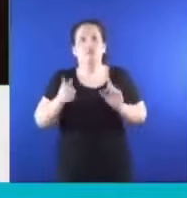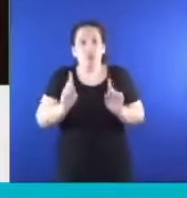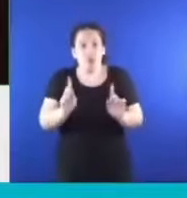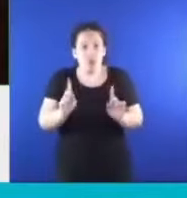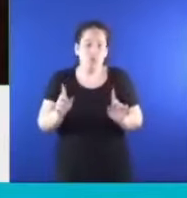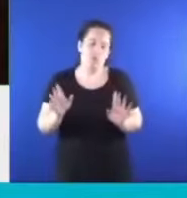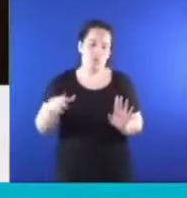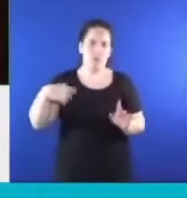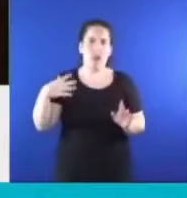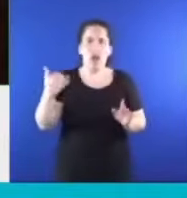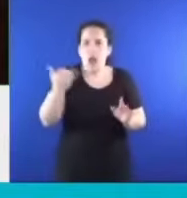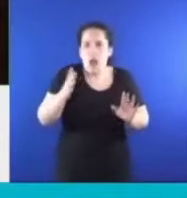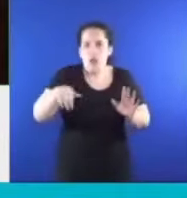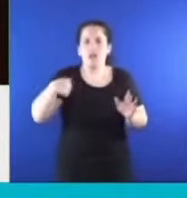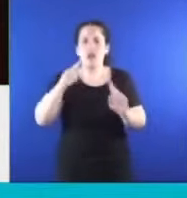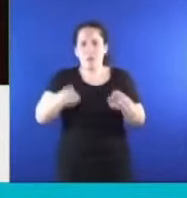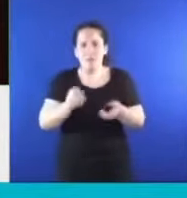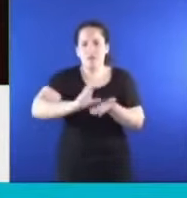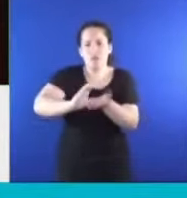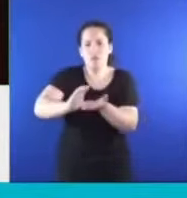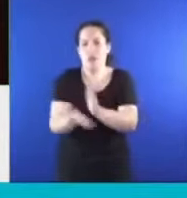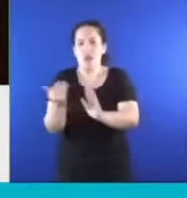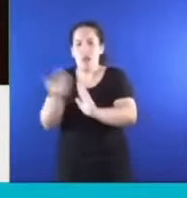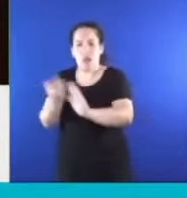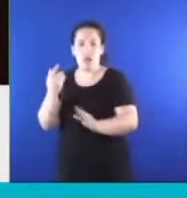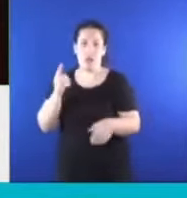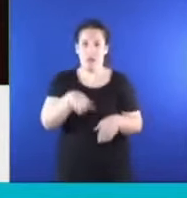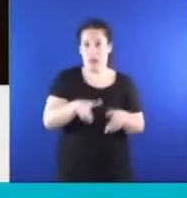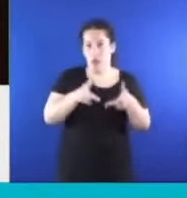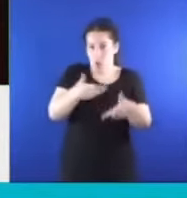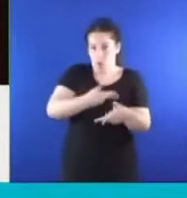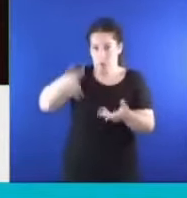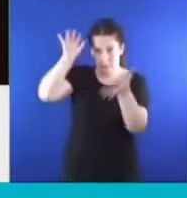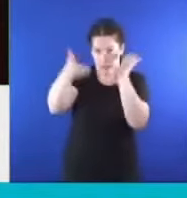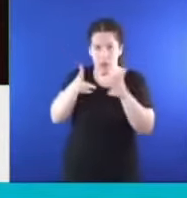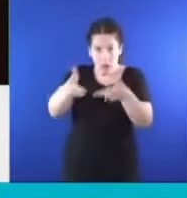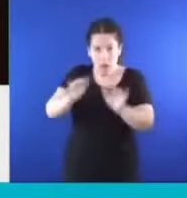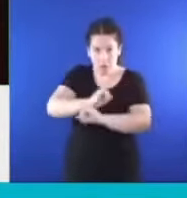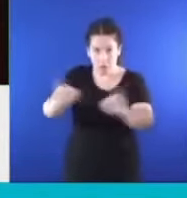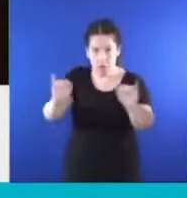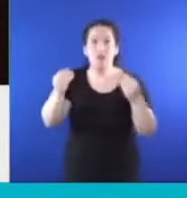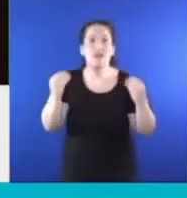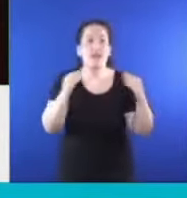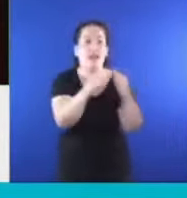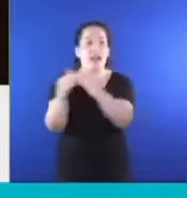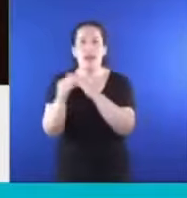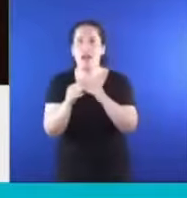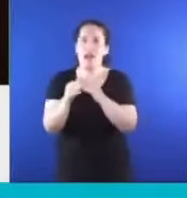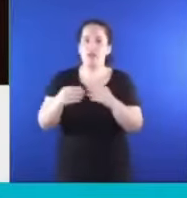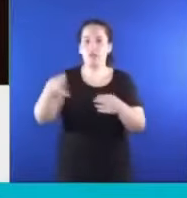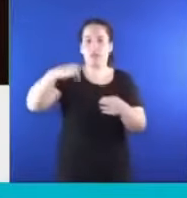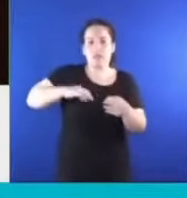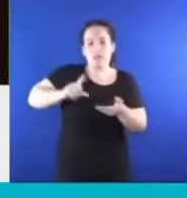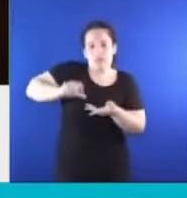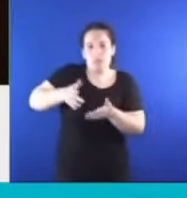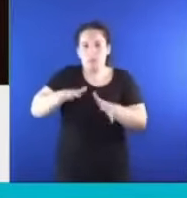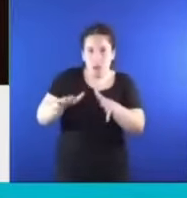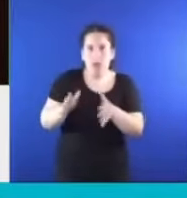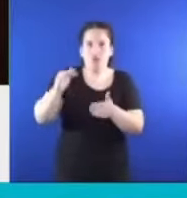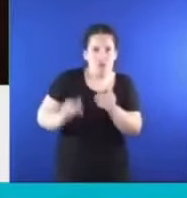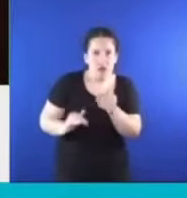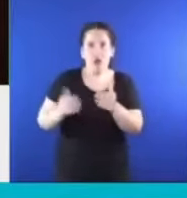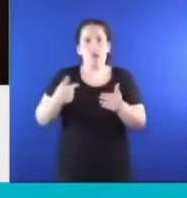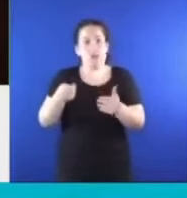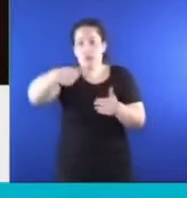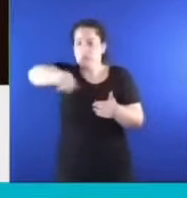todo. La política de quita de subsidios anunciada por el gobierno de Milei va a significar que los hogares de ingresos medios y bajos multipliquen